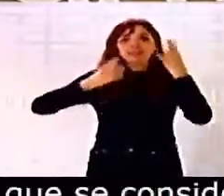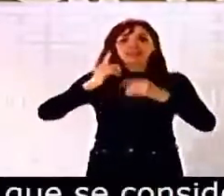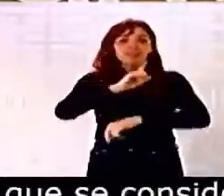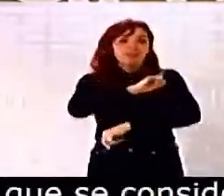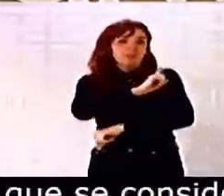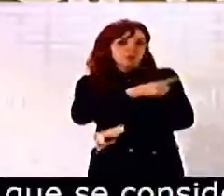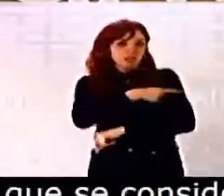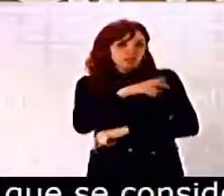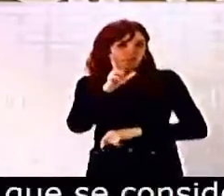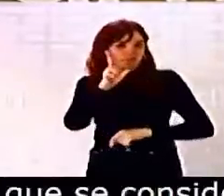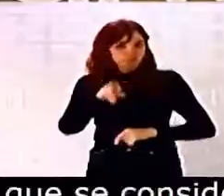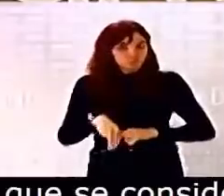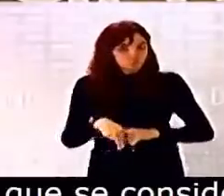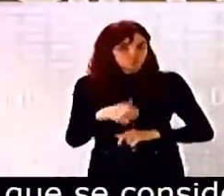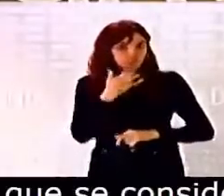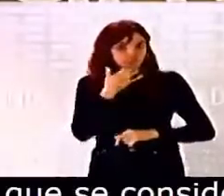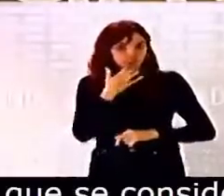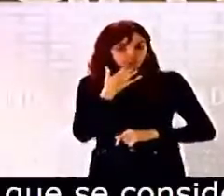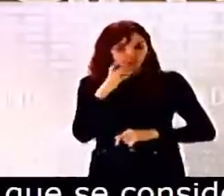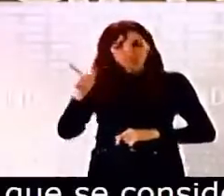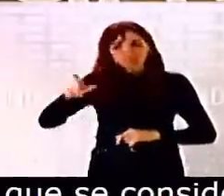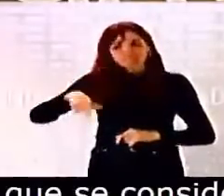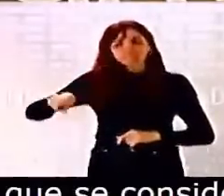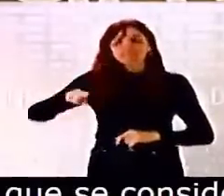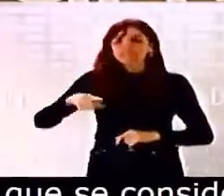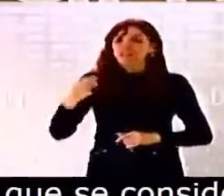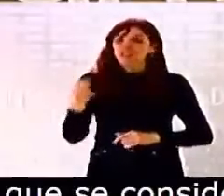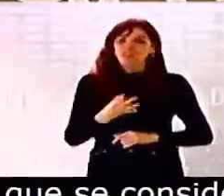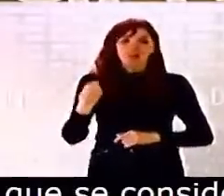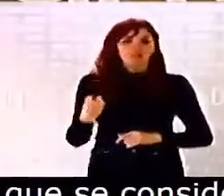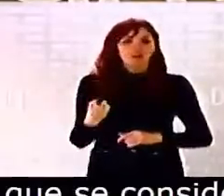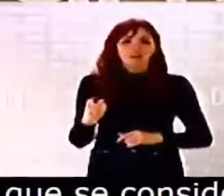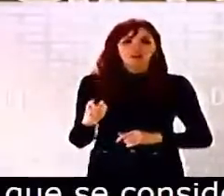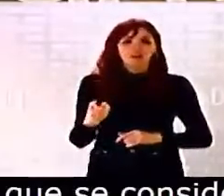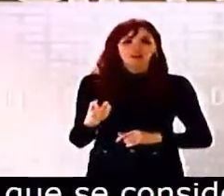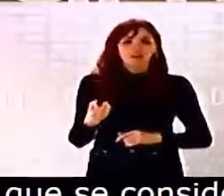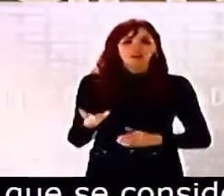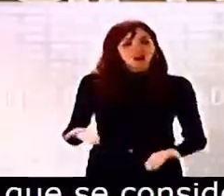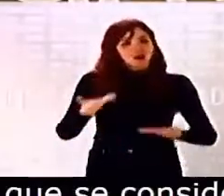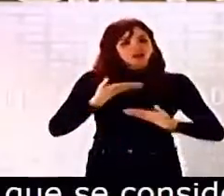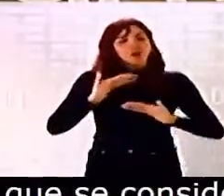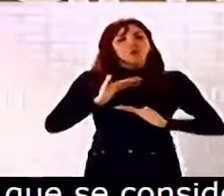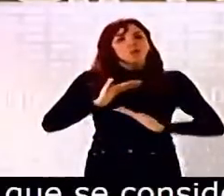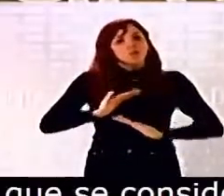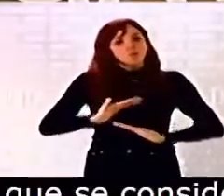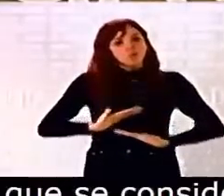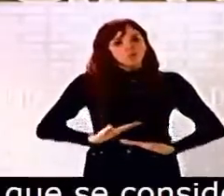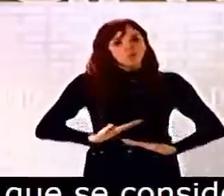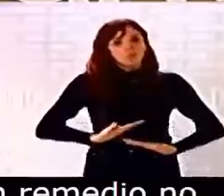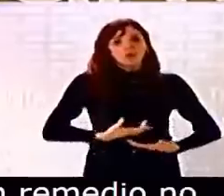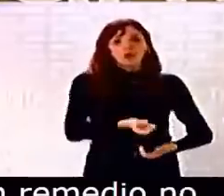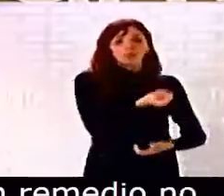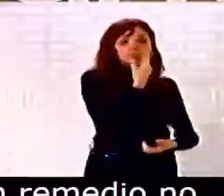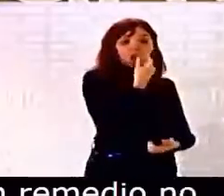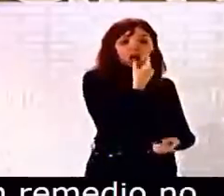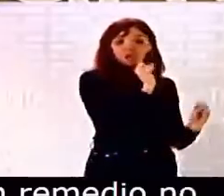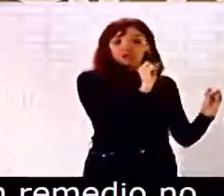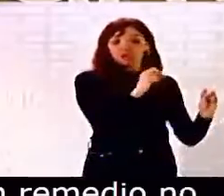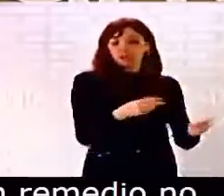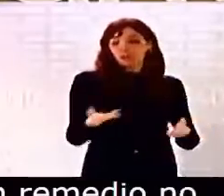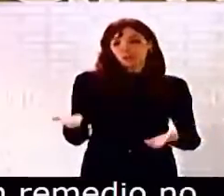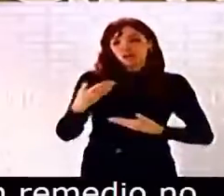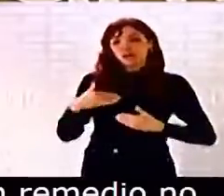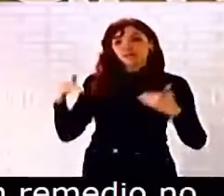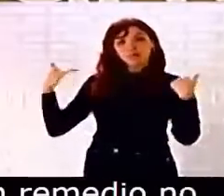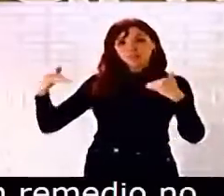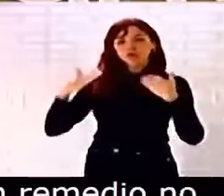deportivas tienen que ser un remedio no farmacológico para combatir las consecuencias de la fatiga